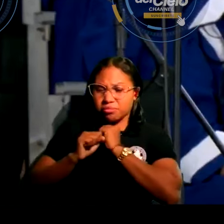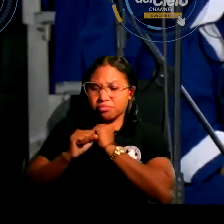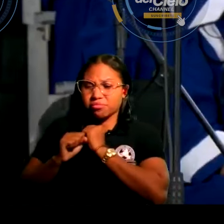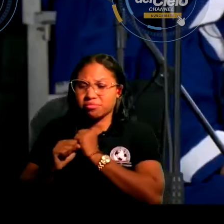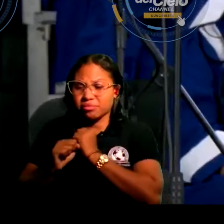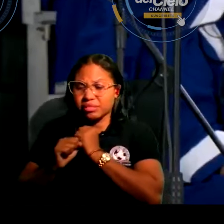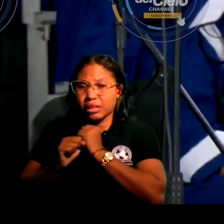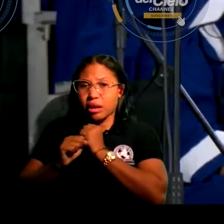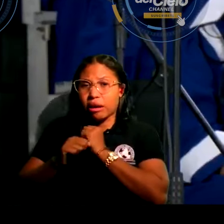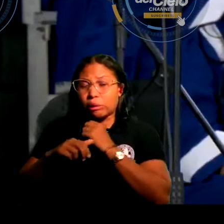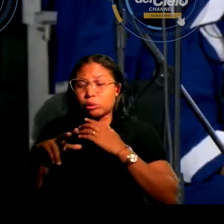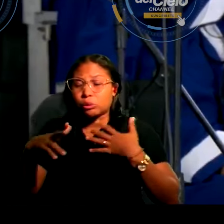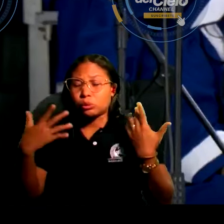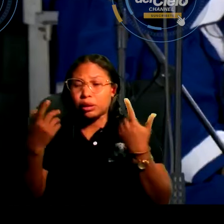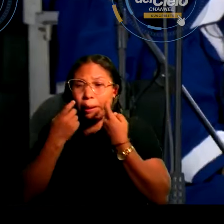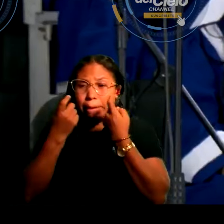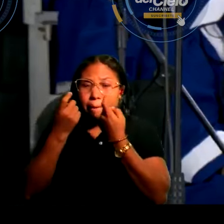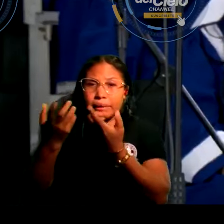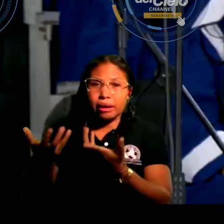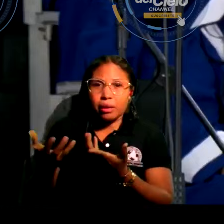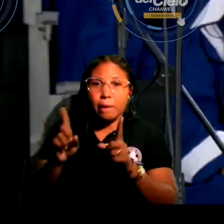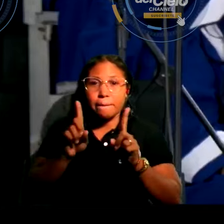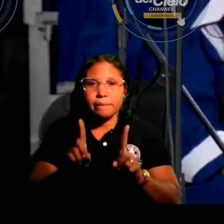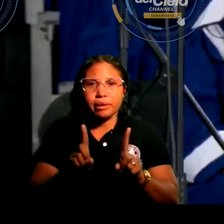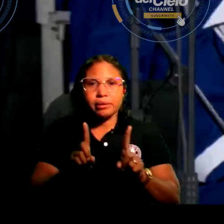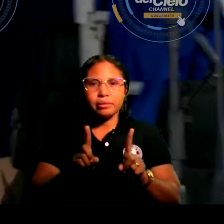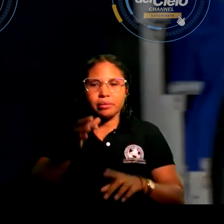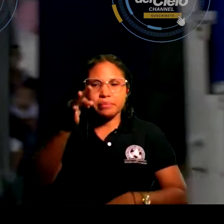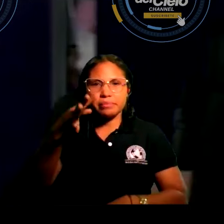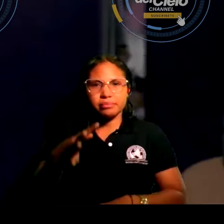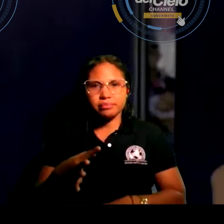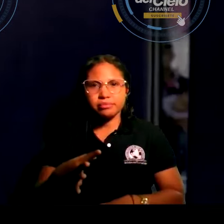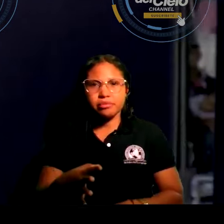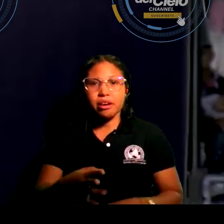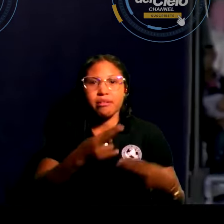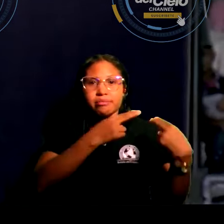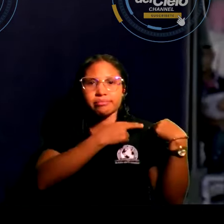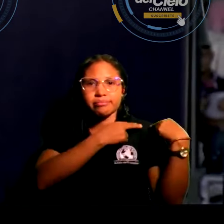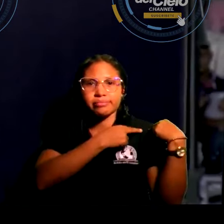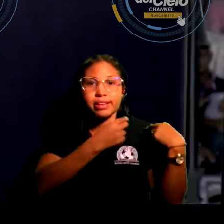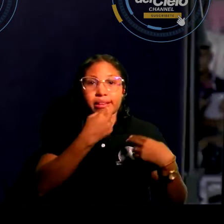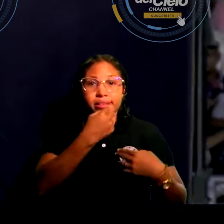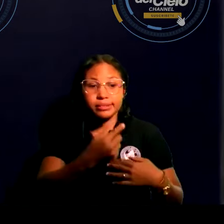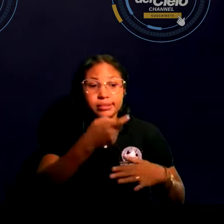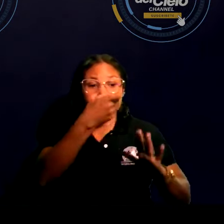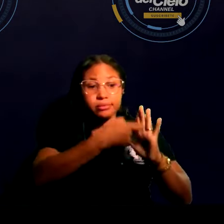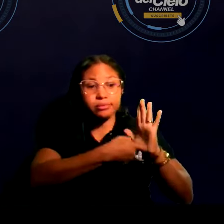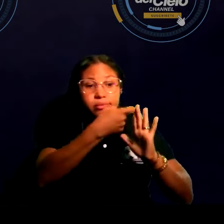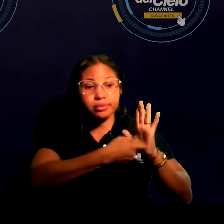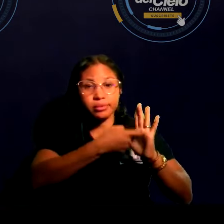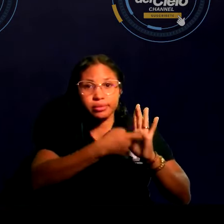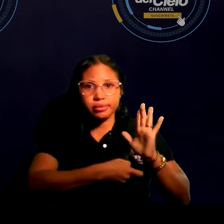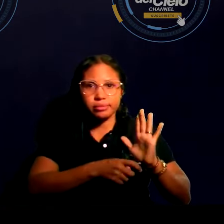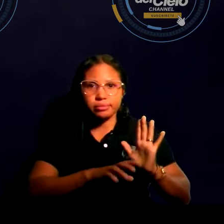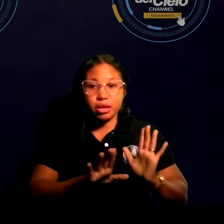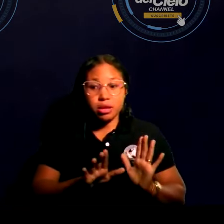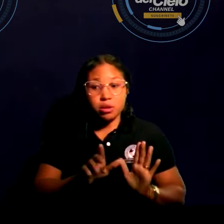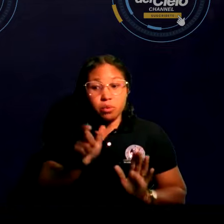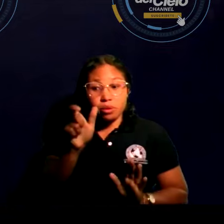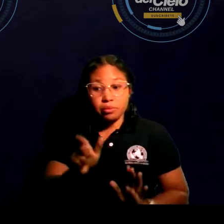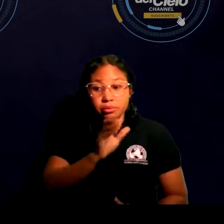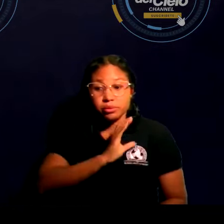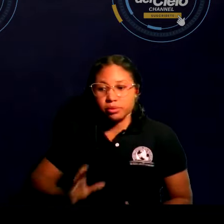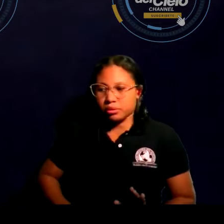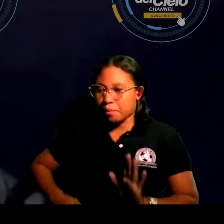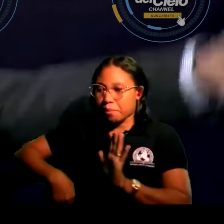y el pastor cumple con su tarea de decirle, eso te queda mal, y dice, no, me voy para otro lugar.